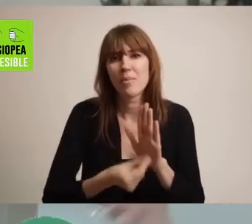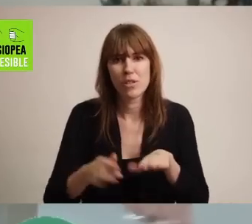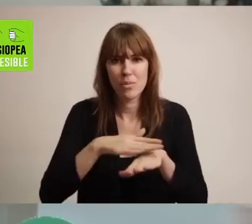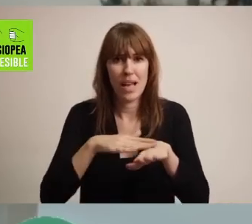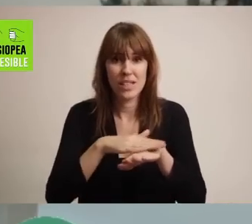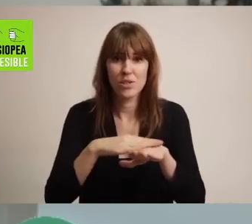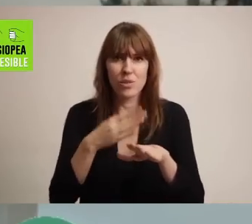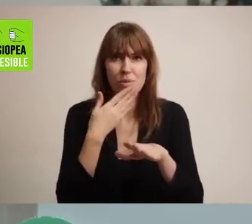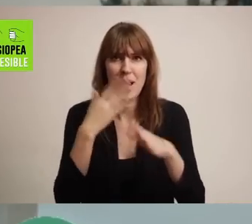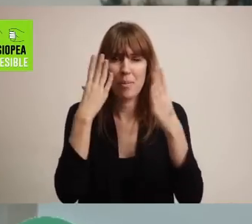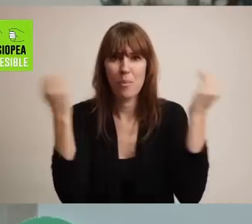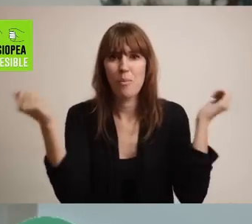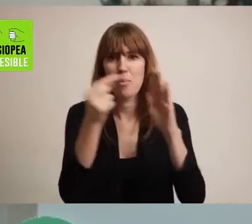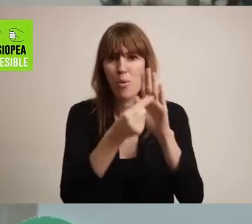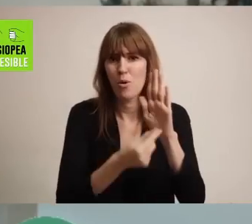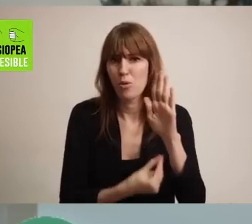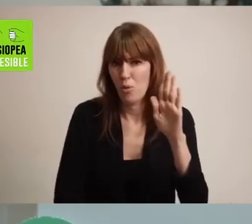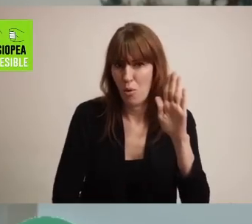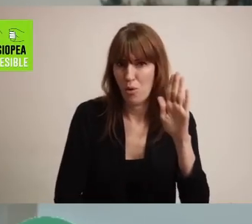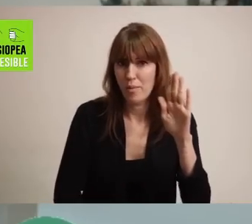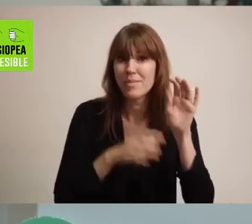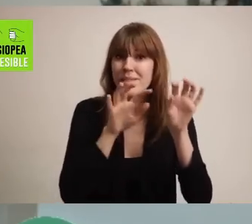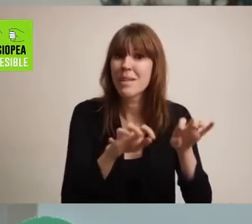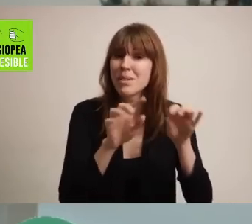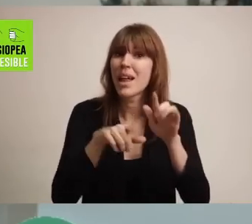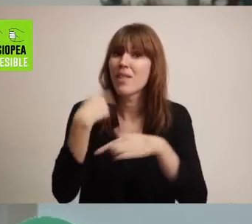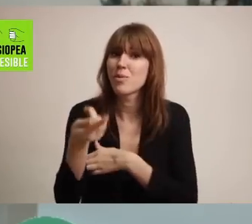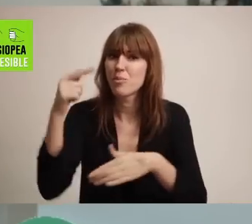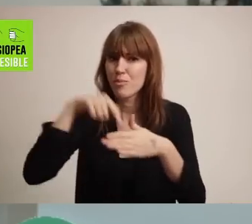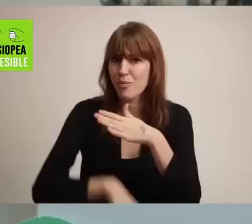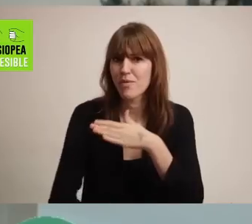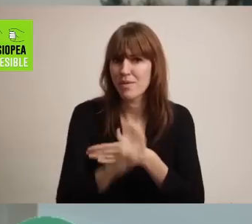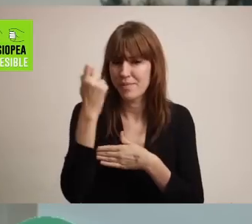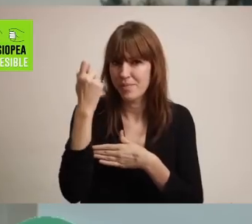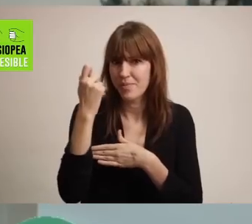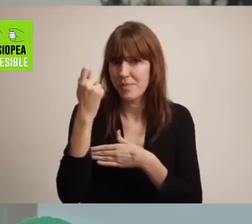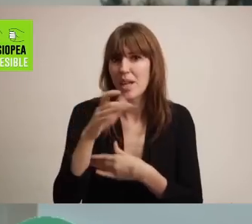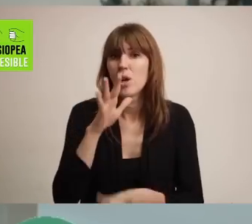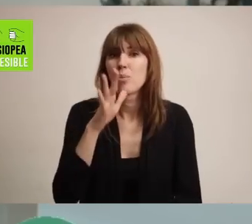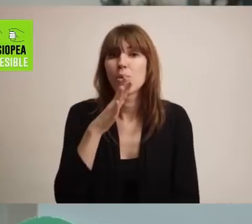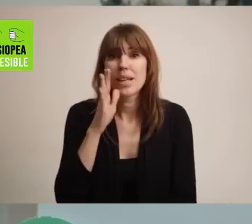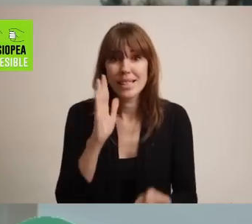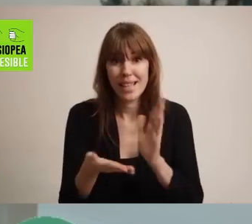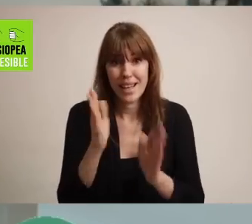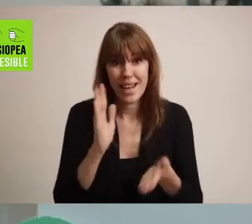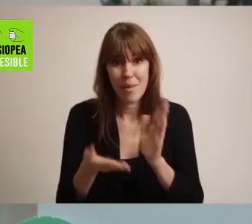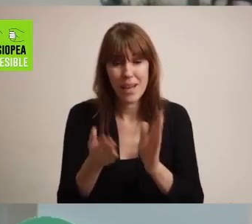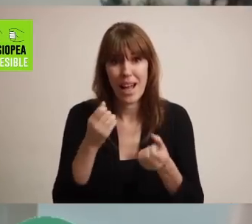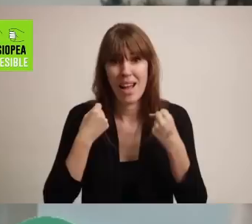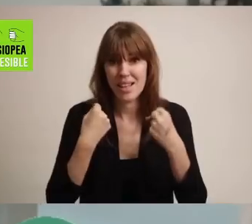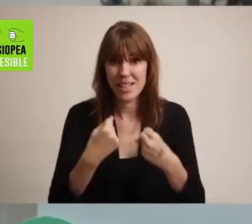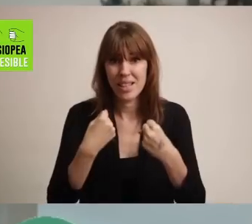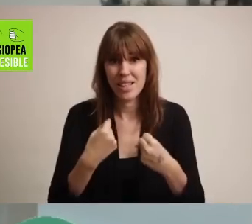dijéramos un protocolo, para poder hacer algo muy profundo. Porque no solamente cuando uno hace terapia energética